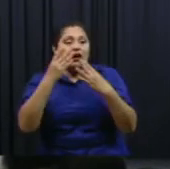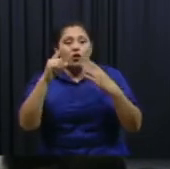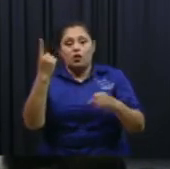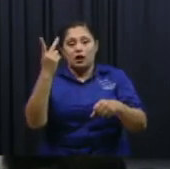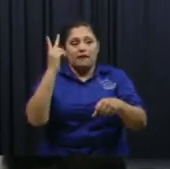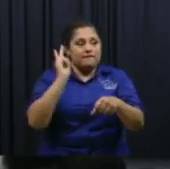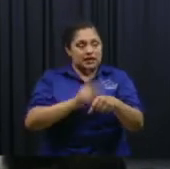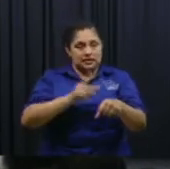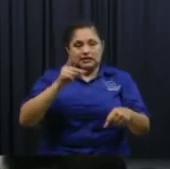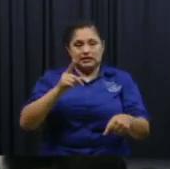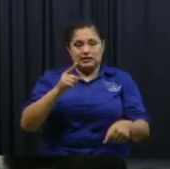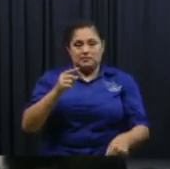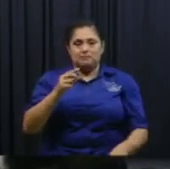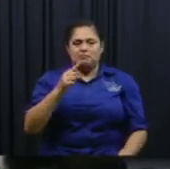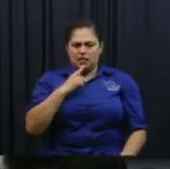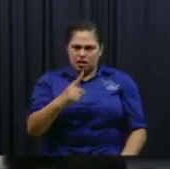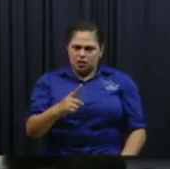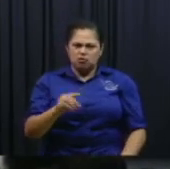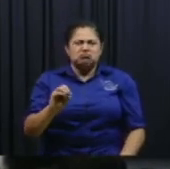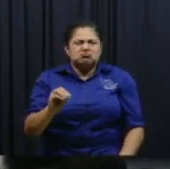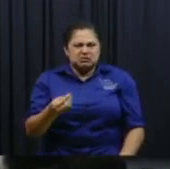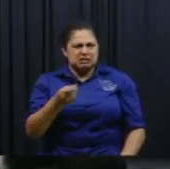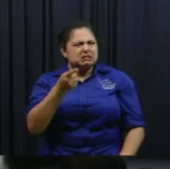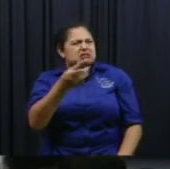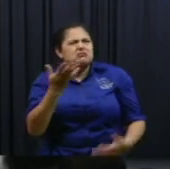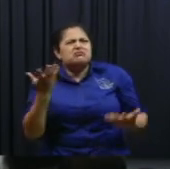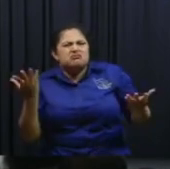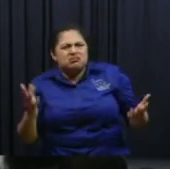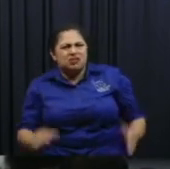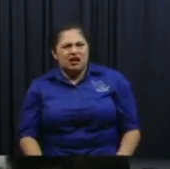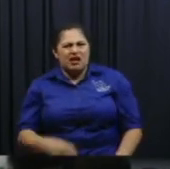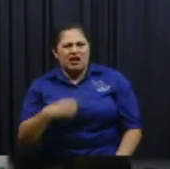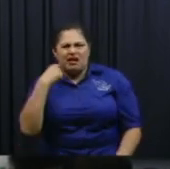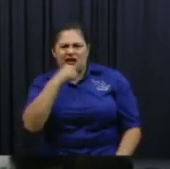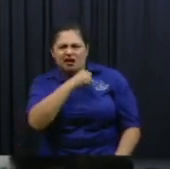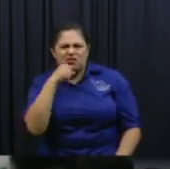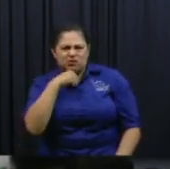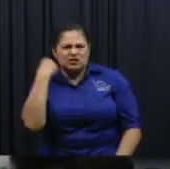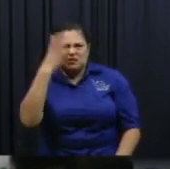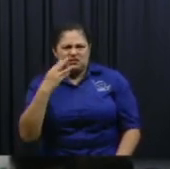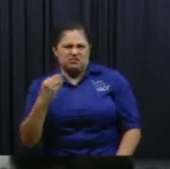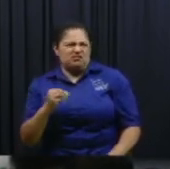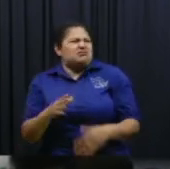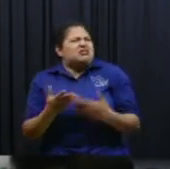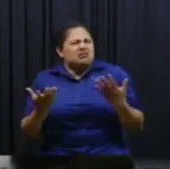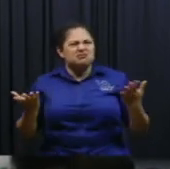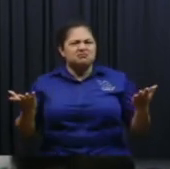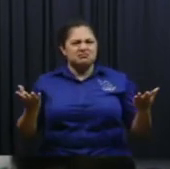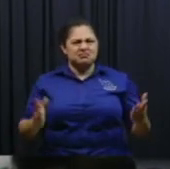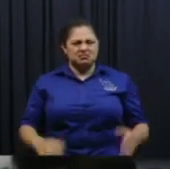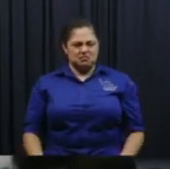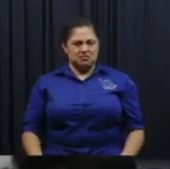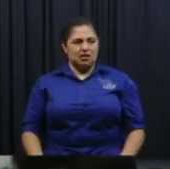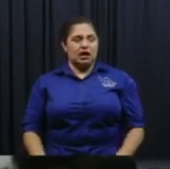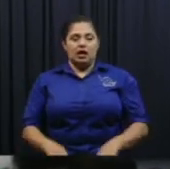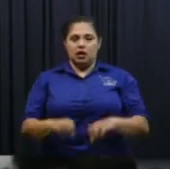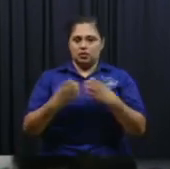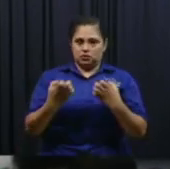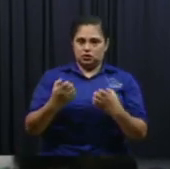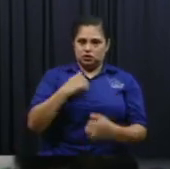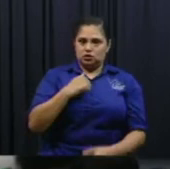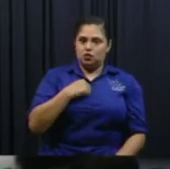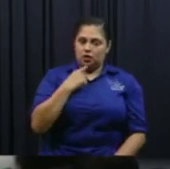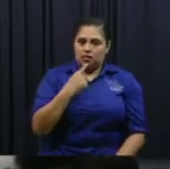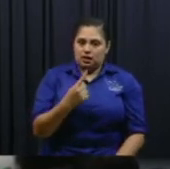con una voz privilegiada estábamos en la plataforma y había una unción bien tremenda Entonces yo le